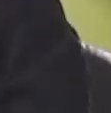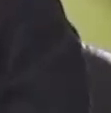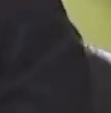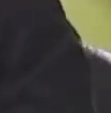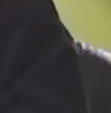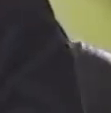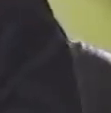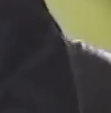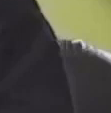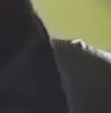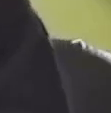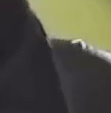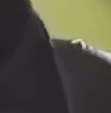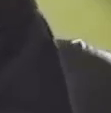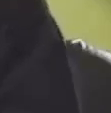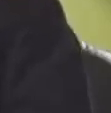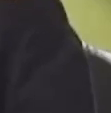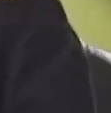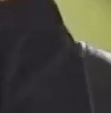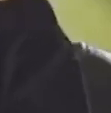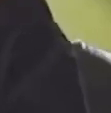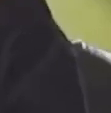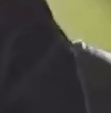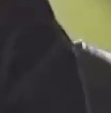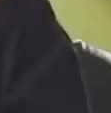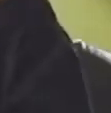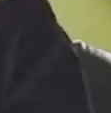y mi seña es esta.